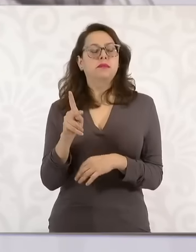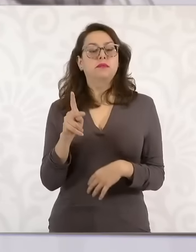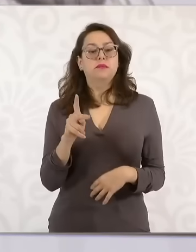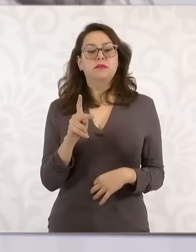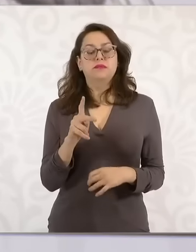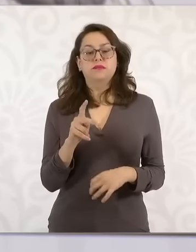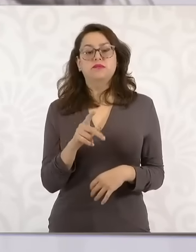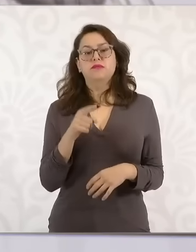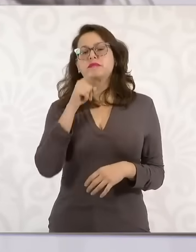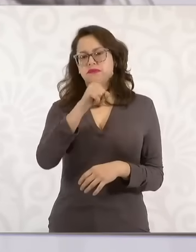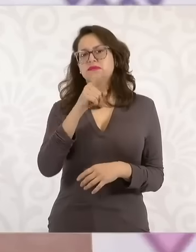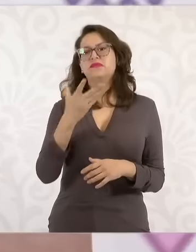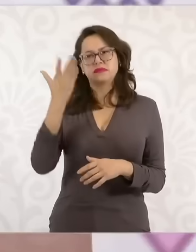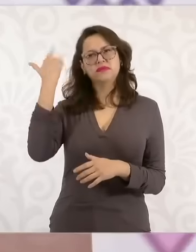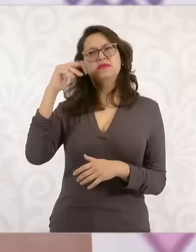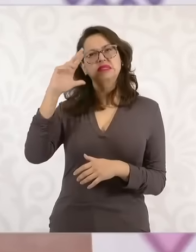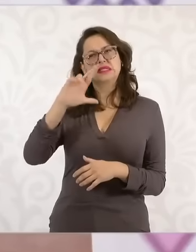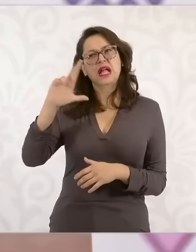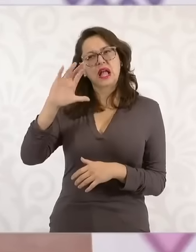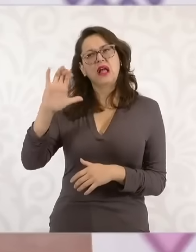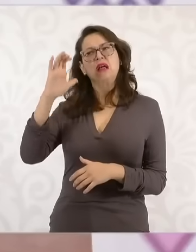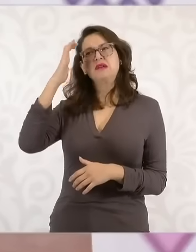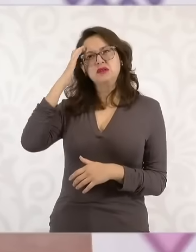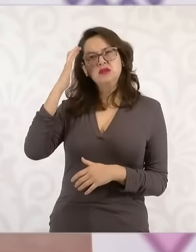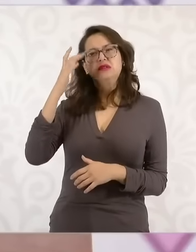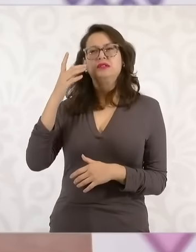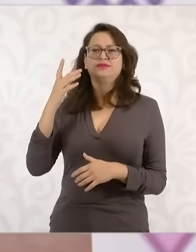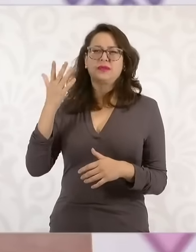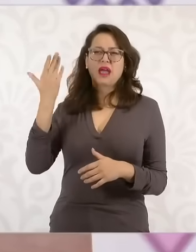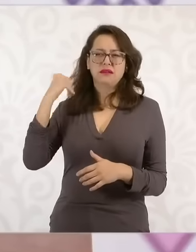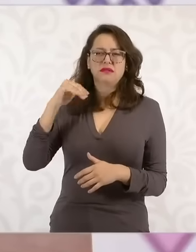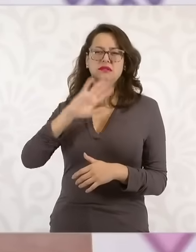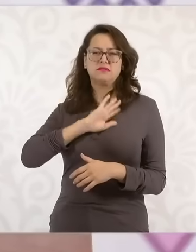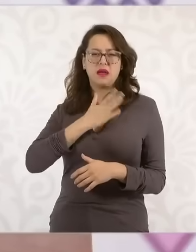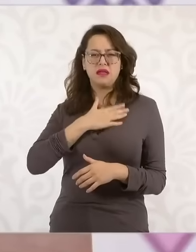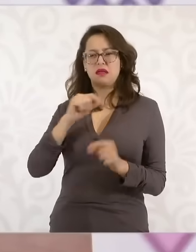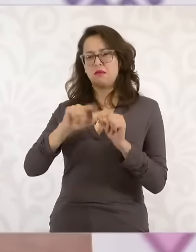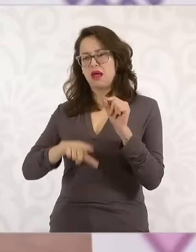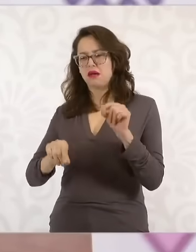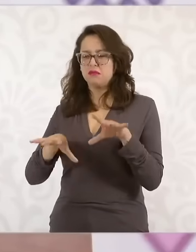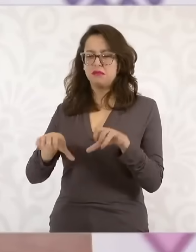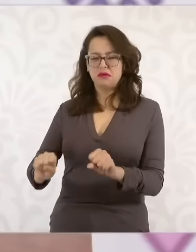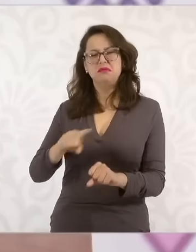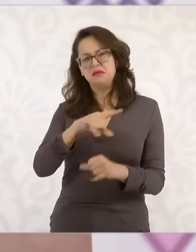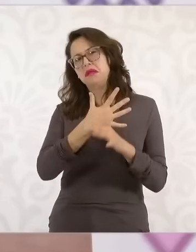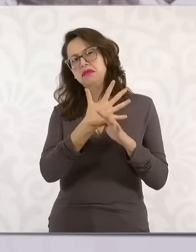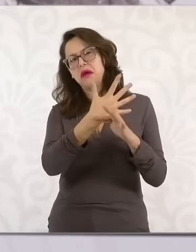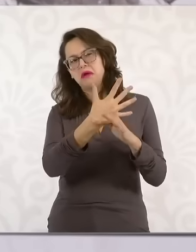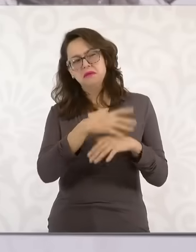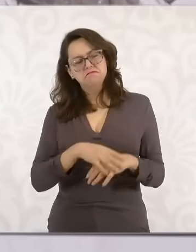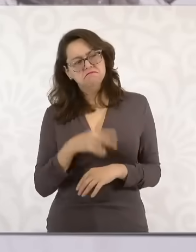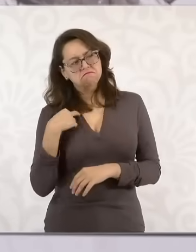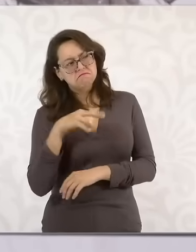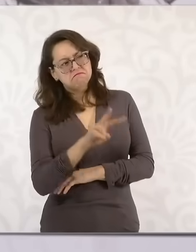la llegada de los españoles en el siglo XVI y la conquista. Entonces, nosotros reconocimos